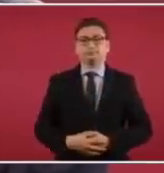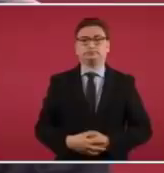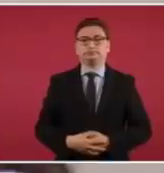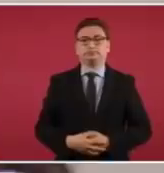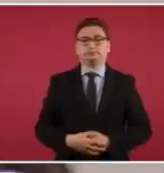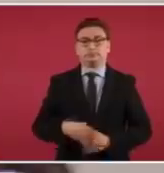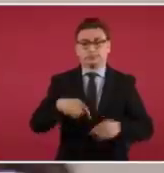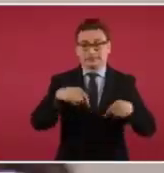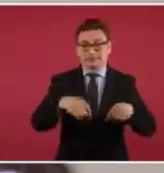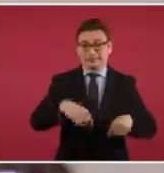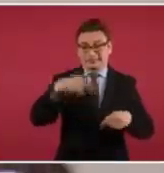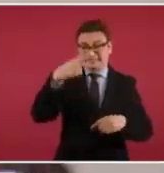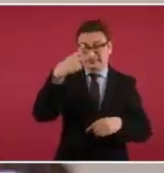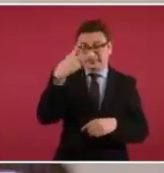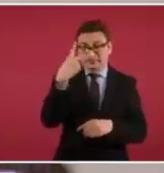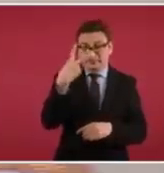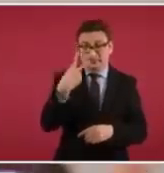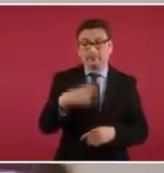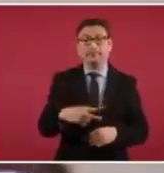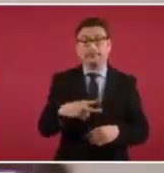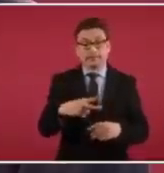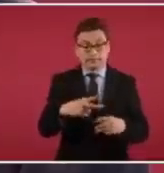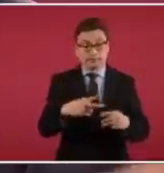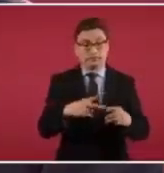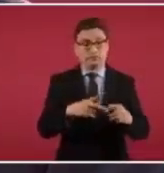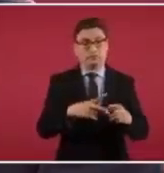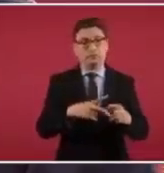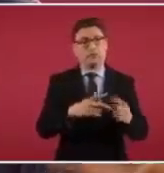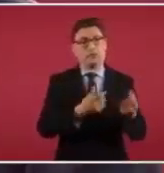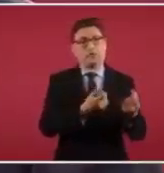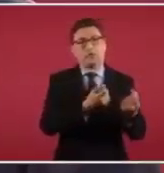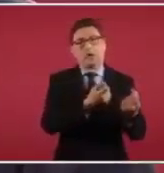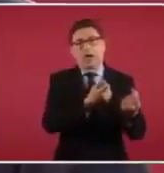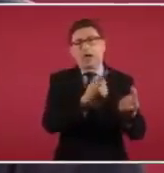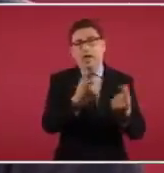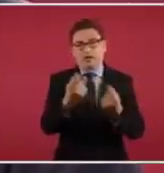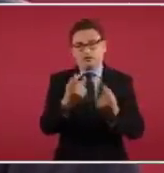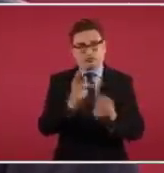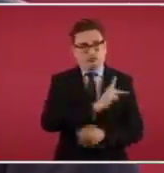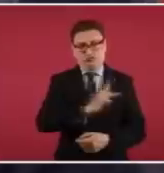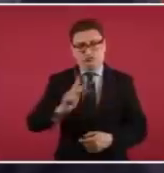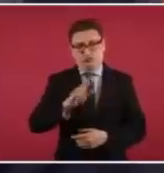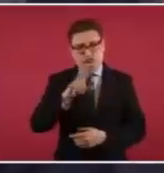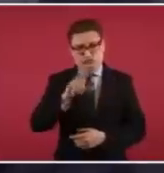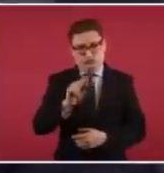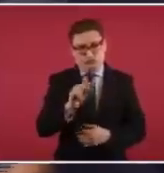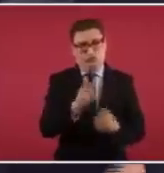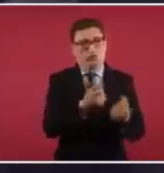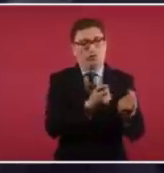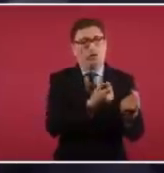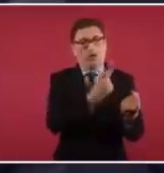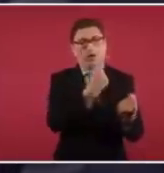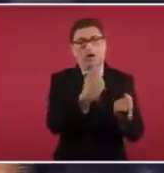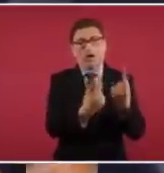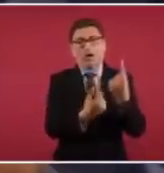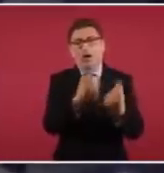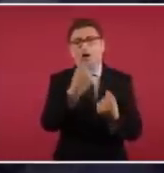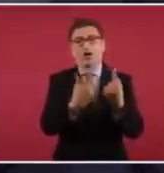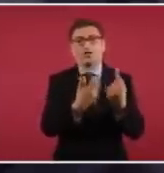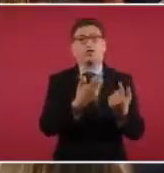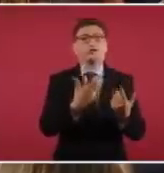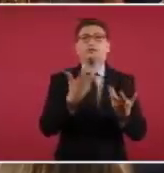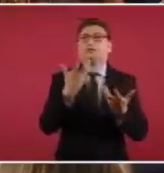en nuestro país hay algunos, no todos, desde luego, que estén